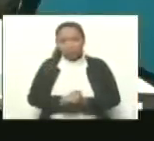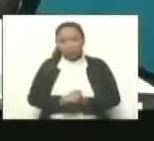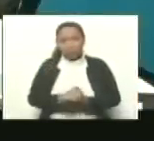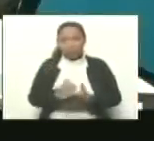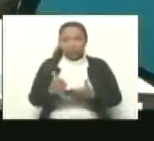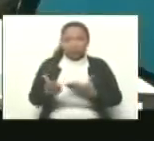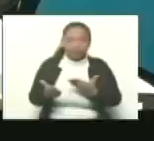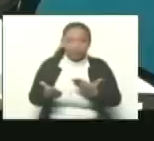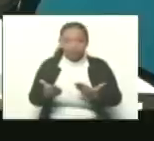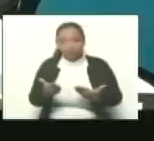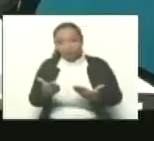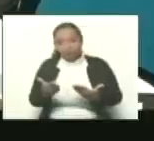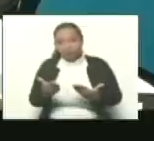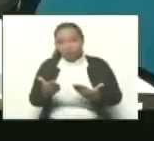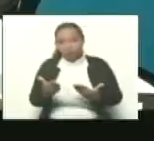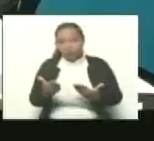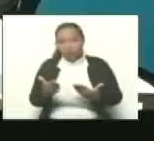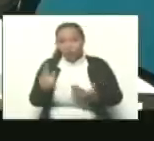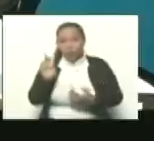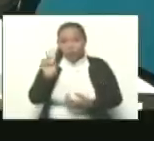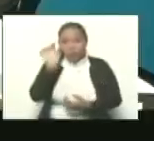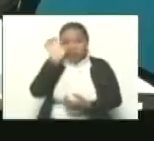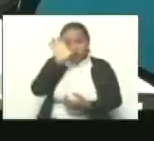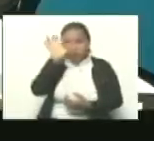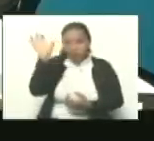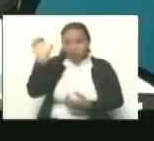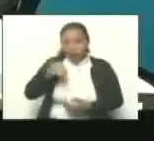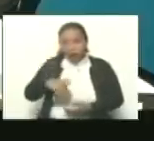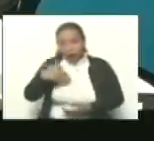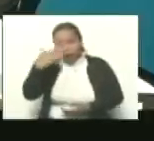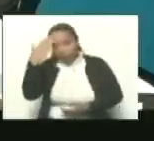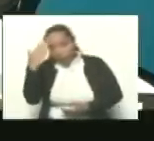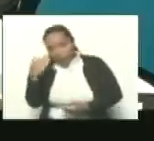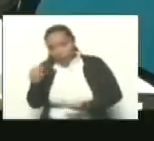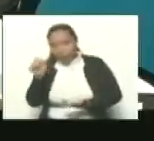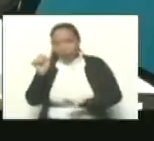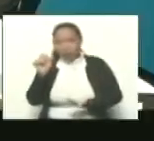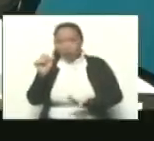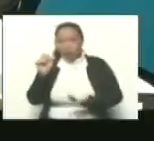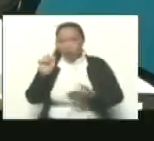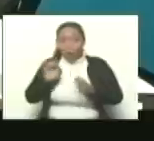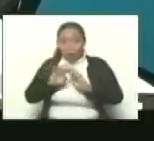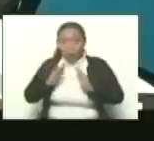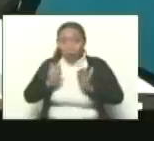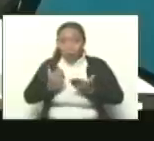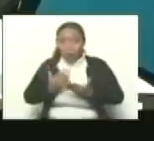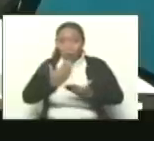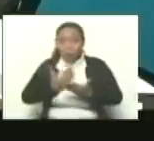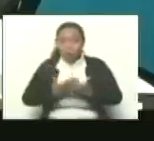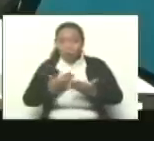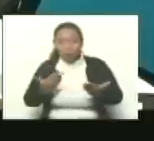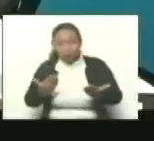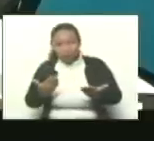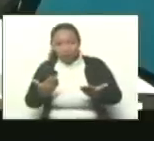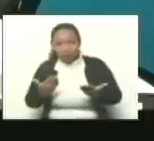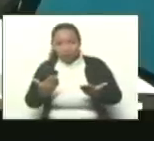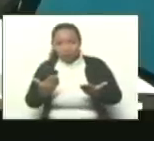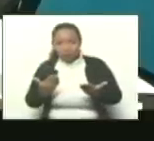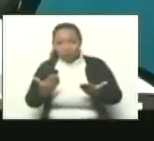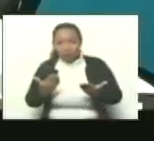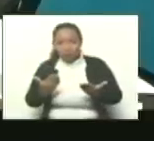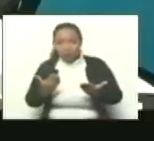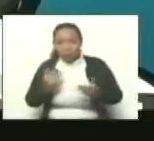que nuestros pueblos árabes e islámicos en general en el mundo, los que siguen nuestra